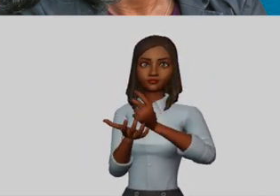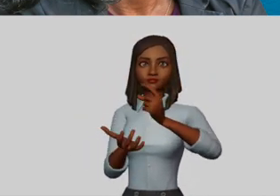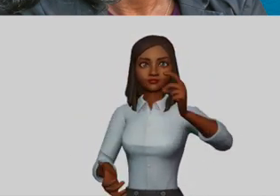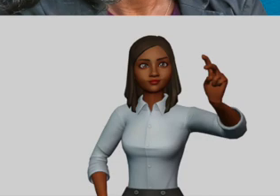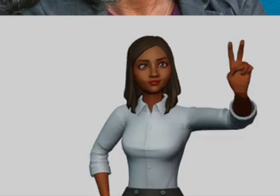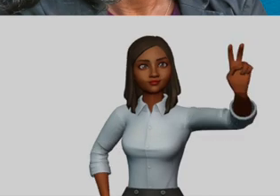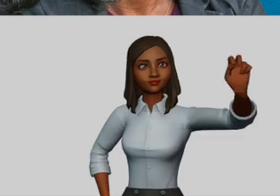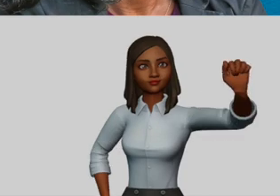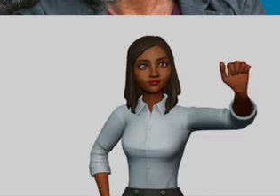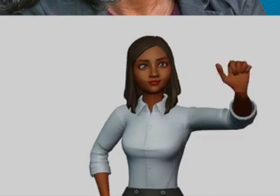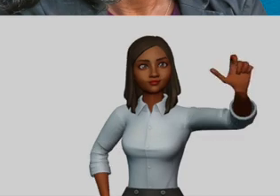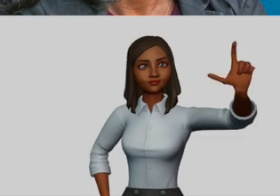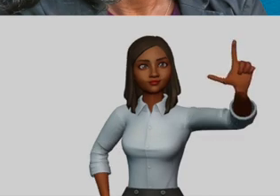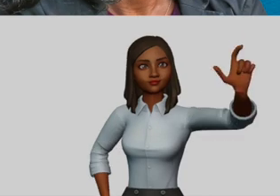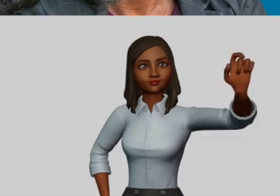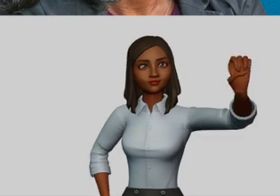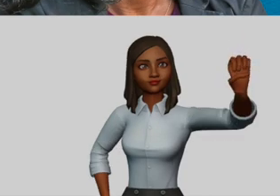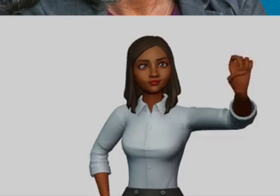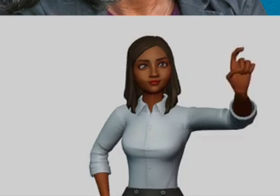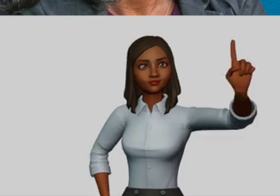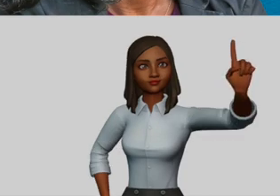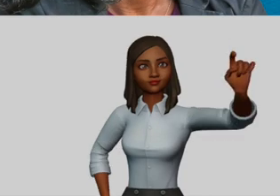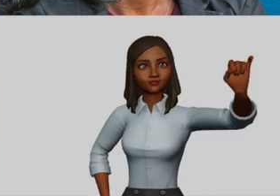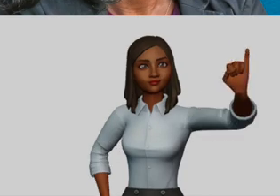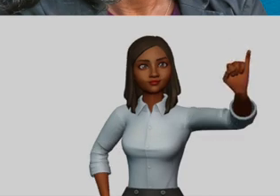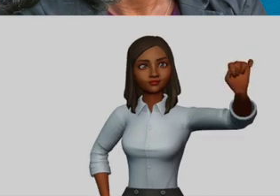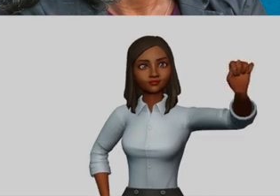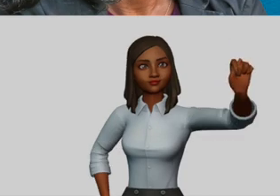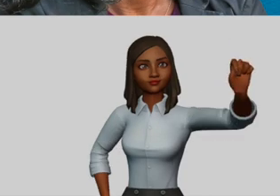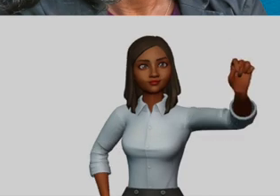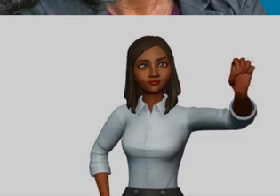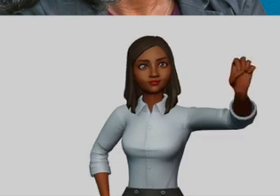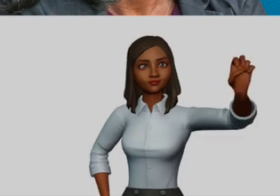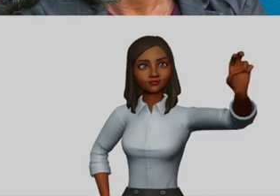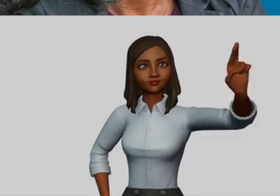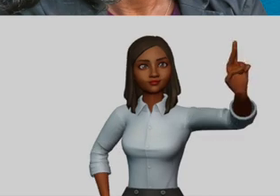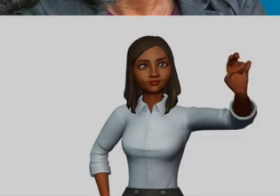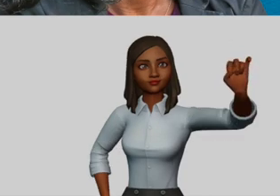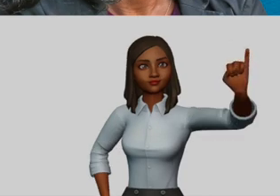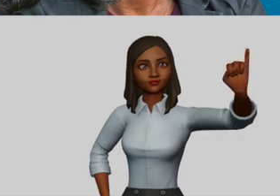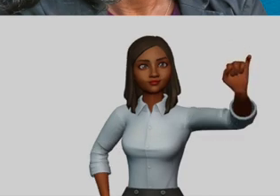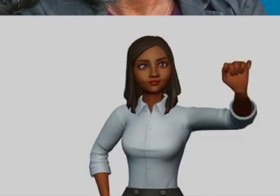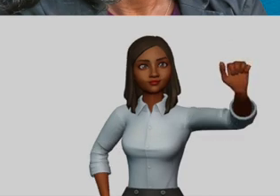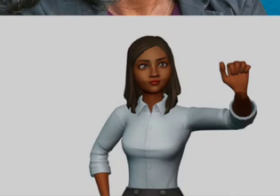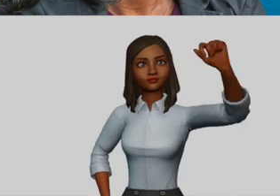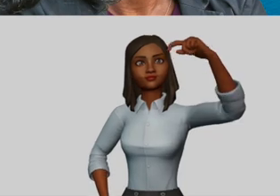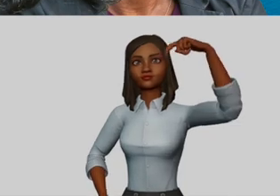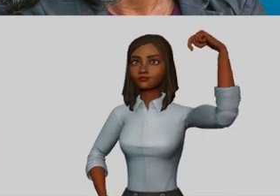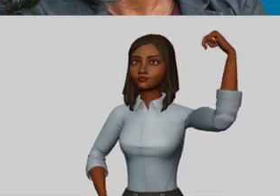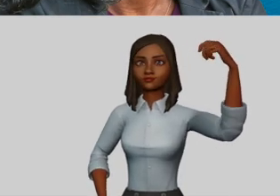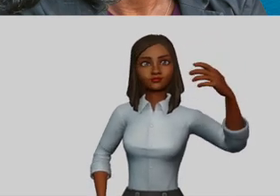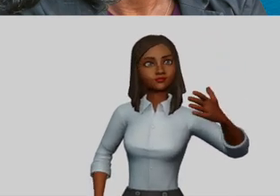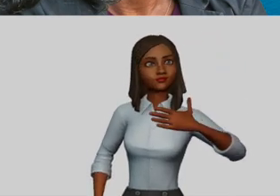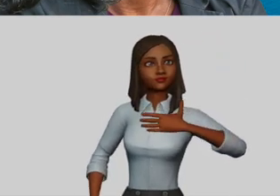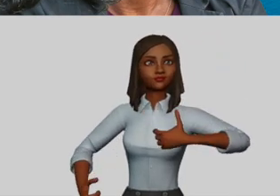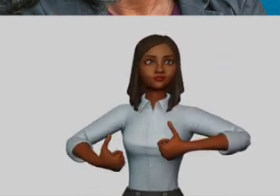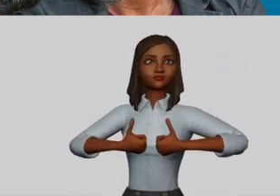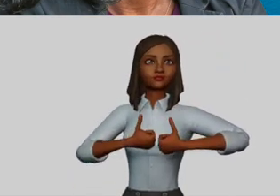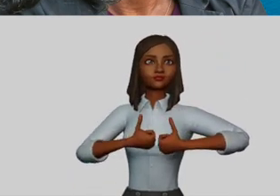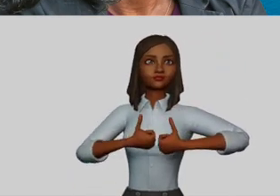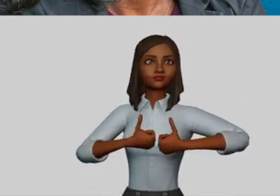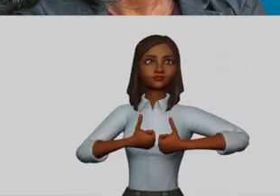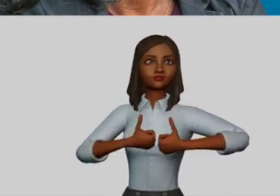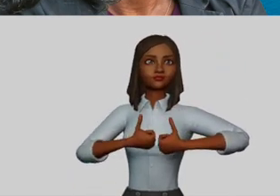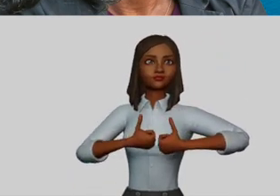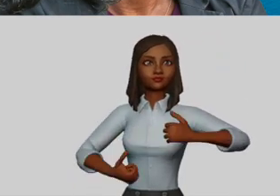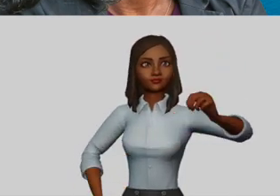sociedad cómo interactuar con esta comunidad, lo que pasa es que la posibilidad de ellos se vuelven así. Uh-huh. Y lo vi con